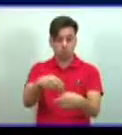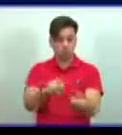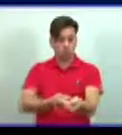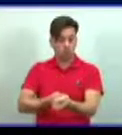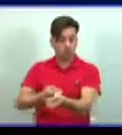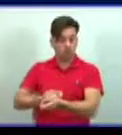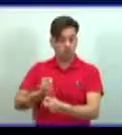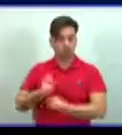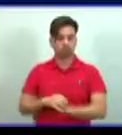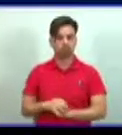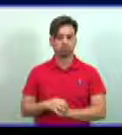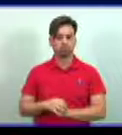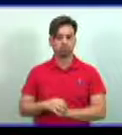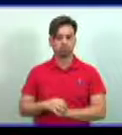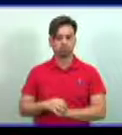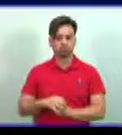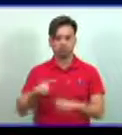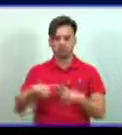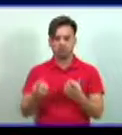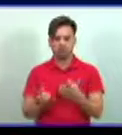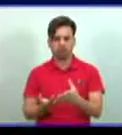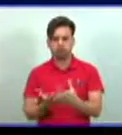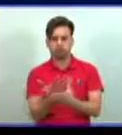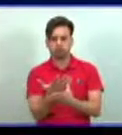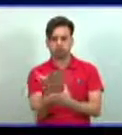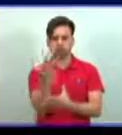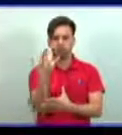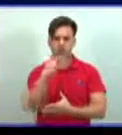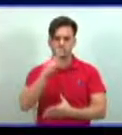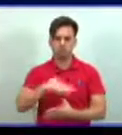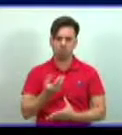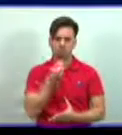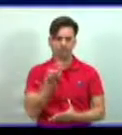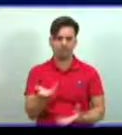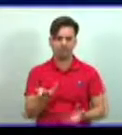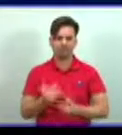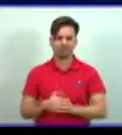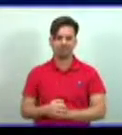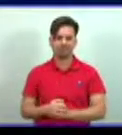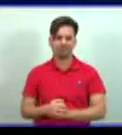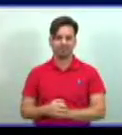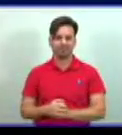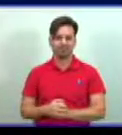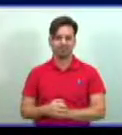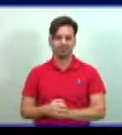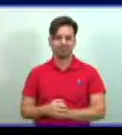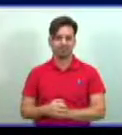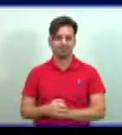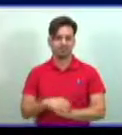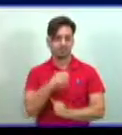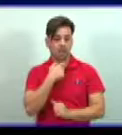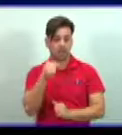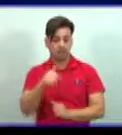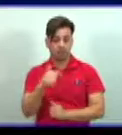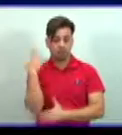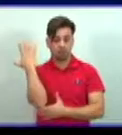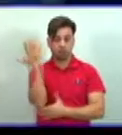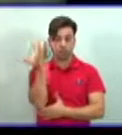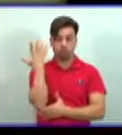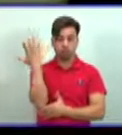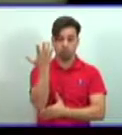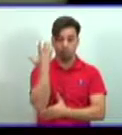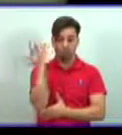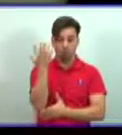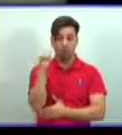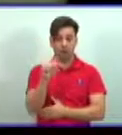no crecerían las plantas. En fin, suceden un grupo de fenómenos, incluso los huracanes tropicales muchas veces vienen cargados de